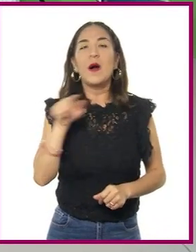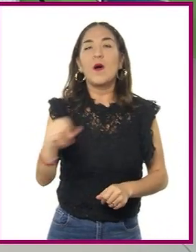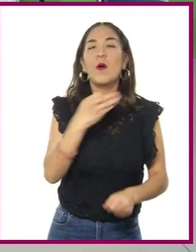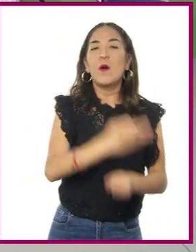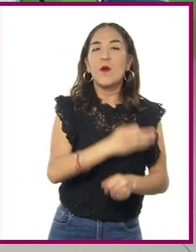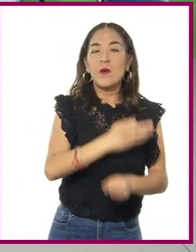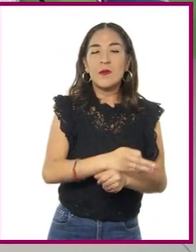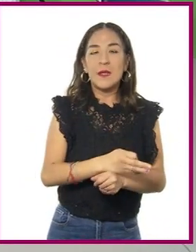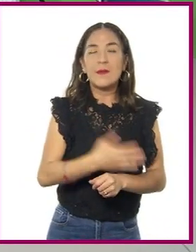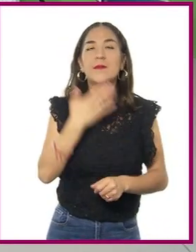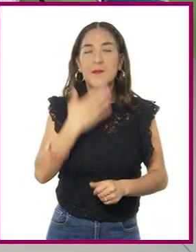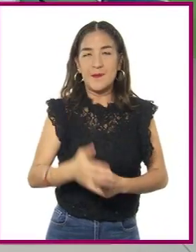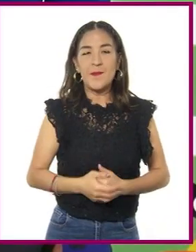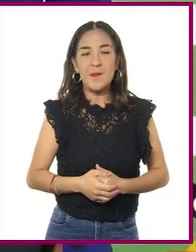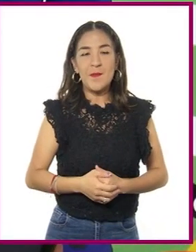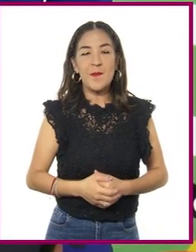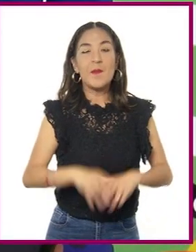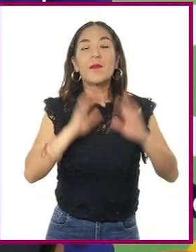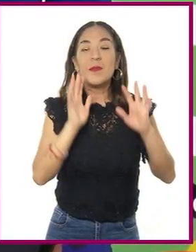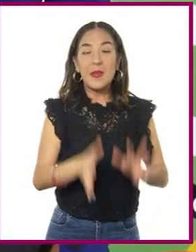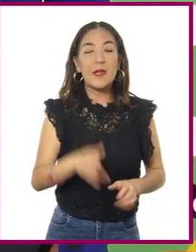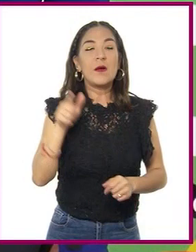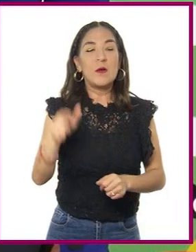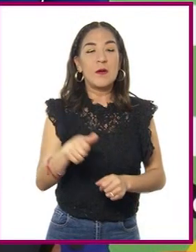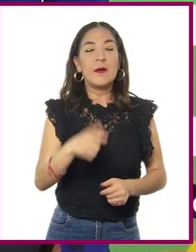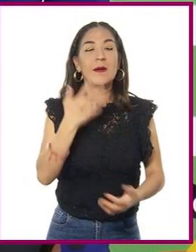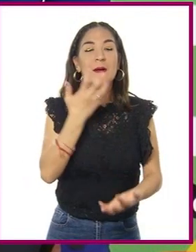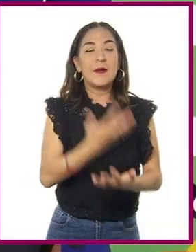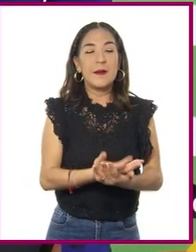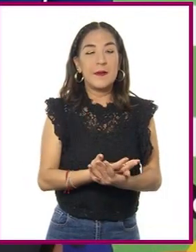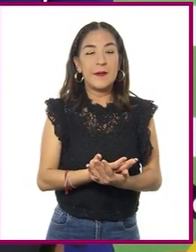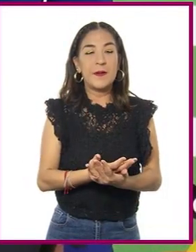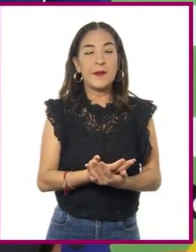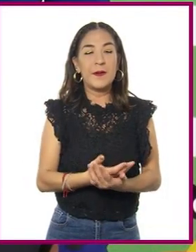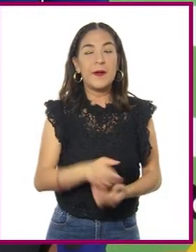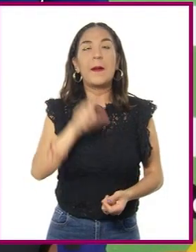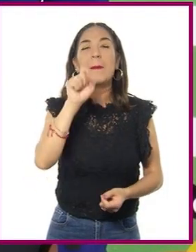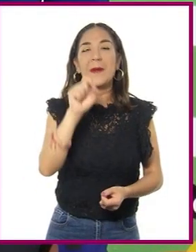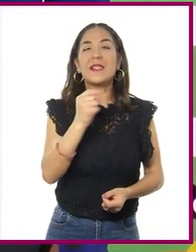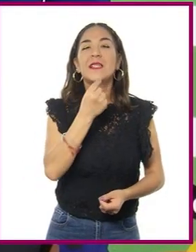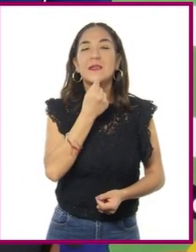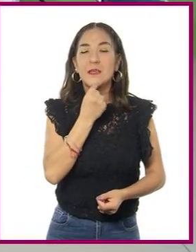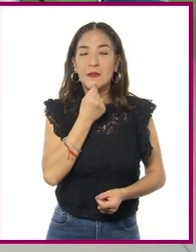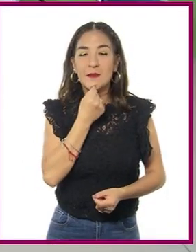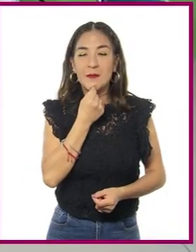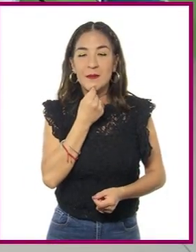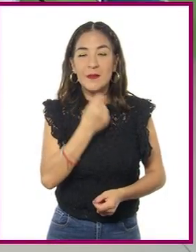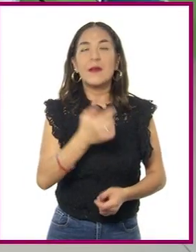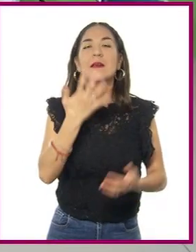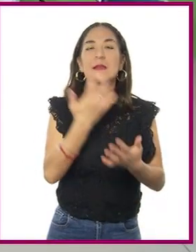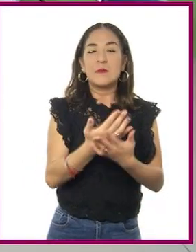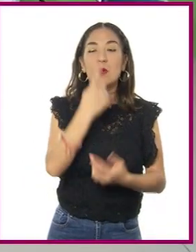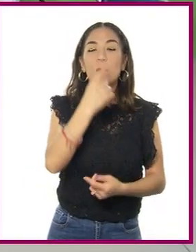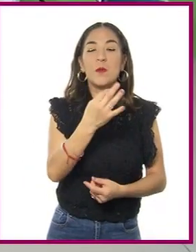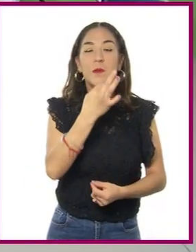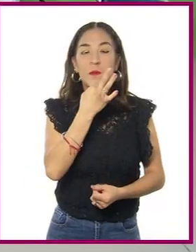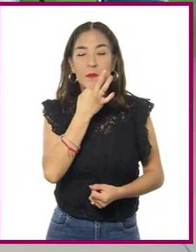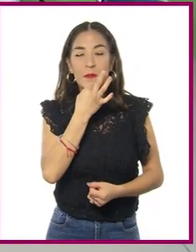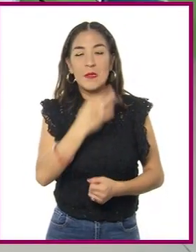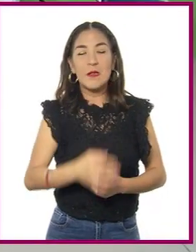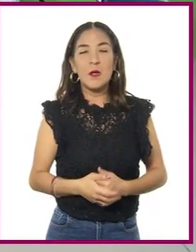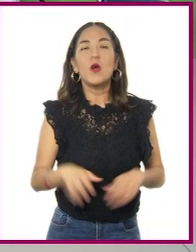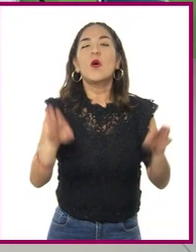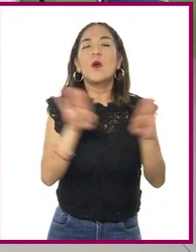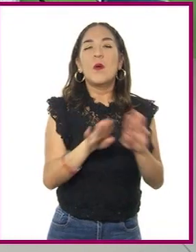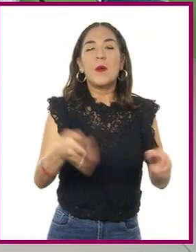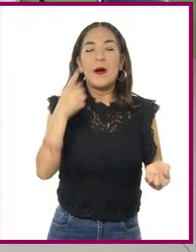ahorita, bien, vamos a tomarlo. Están ahorita transcurriendo 20 segundos, vamos a esperar 1 minuto para ver